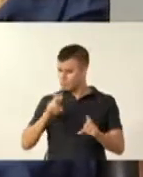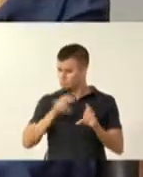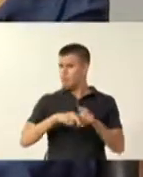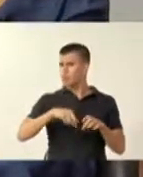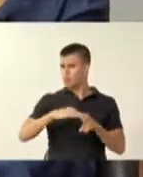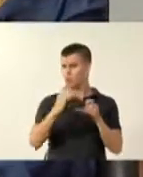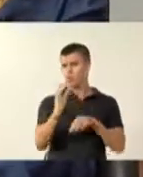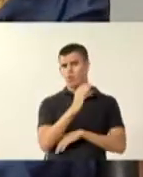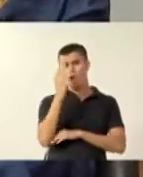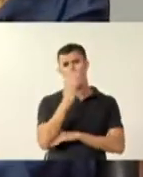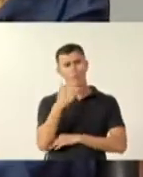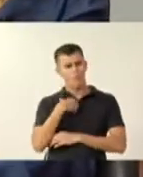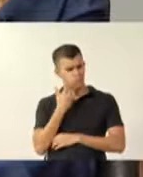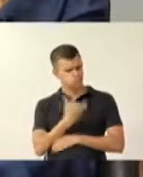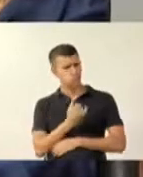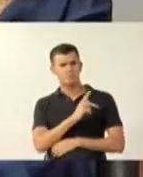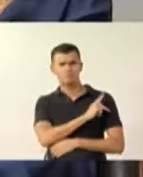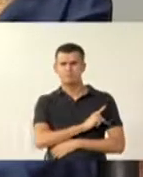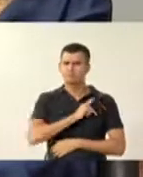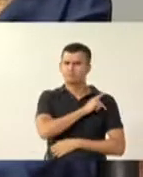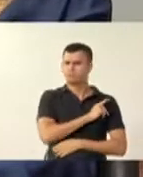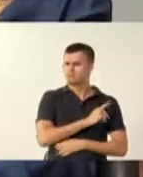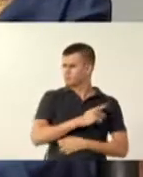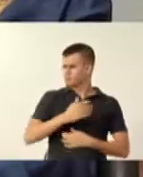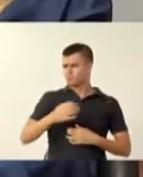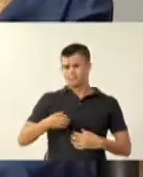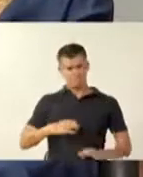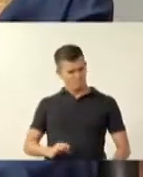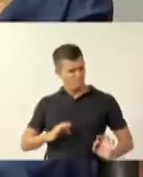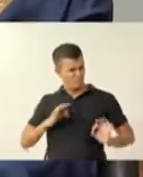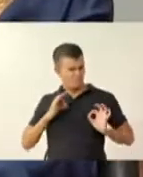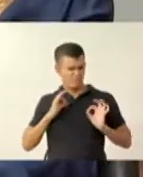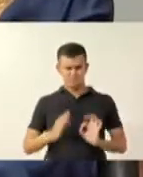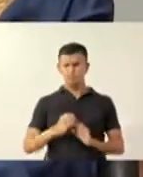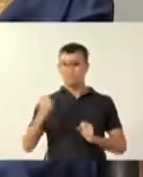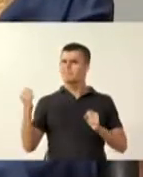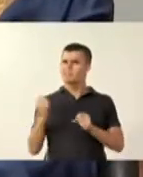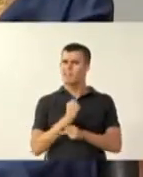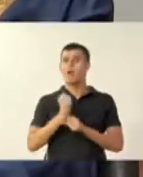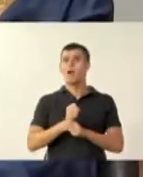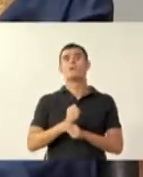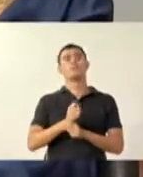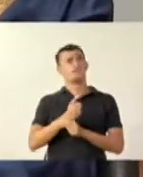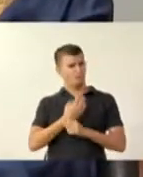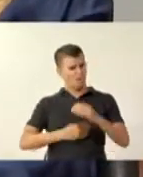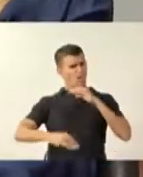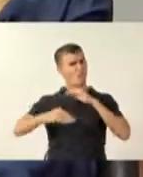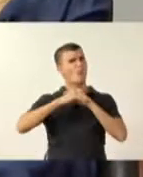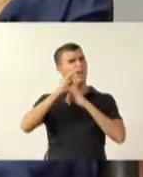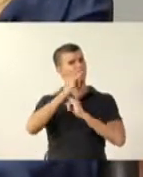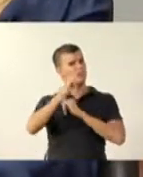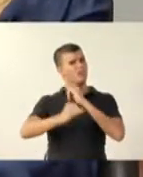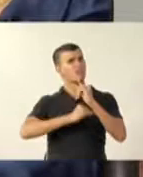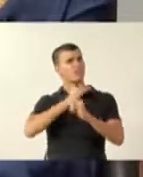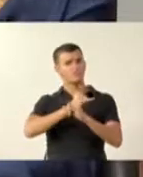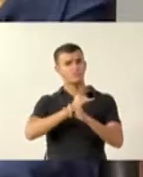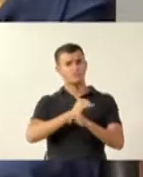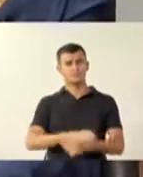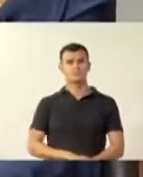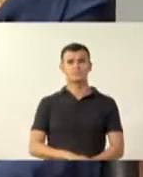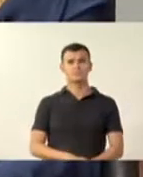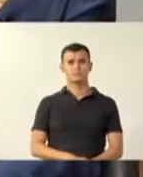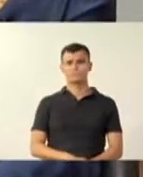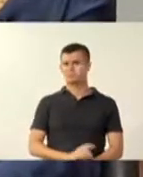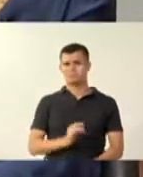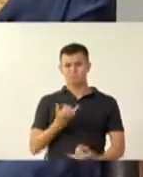colombianos, que producimos muchos valores culturales, que lo hacemos de una calidad inmensa, de nivel internacional. Y ese ha sido, yo no puedo decir